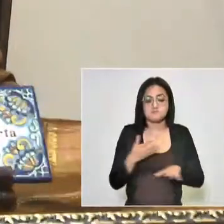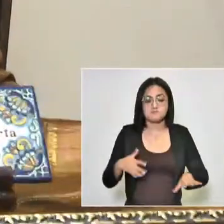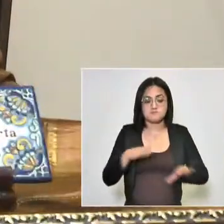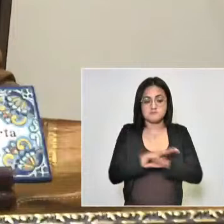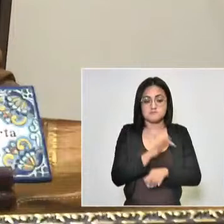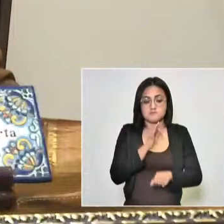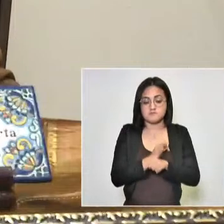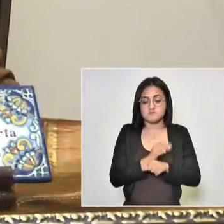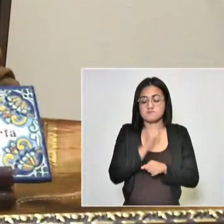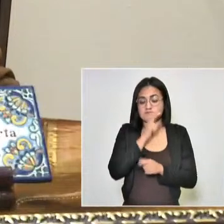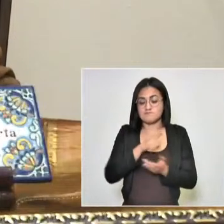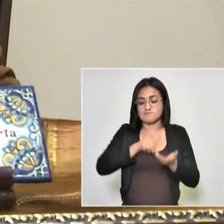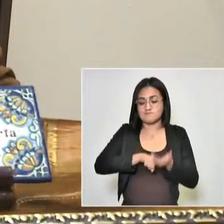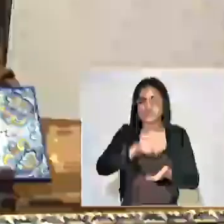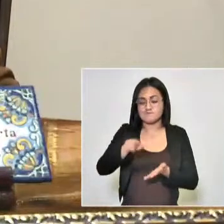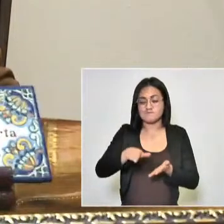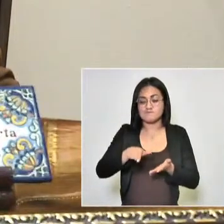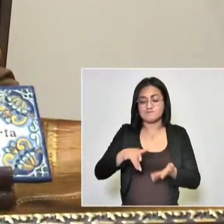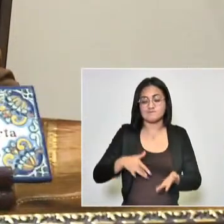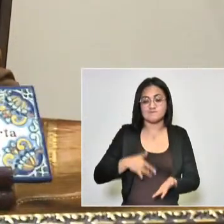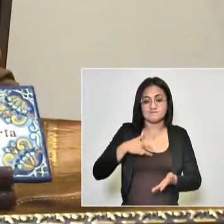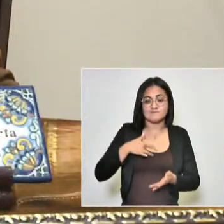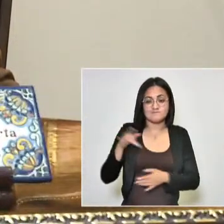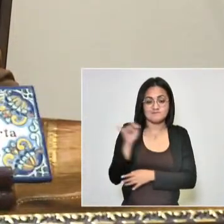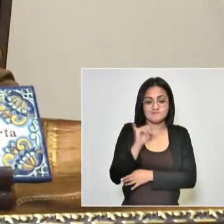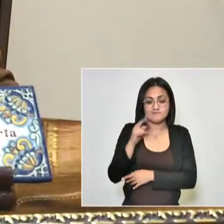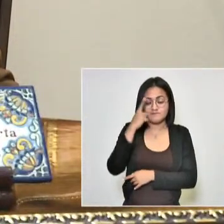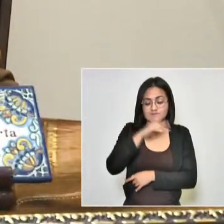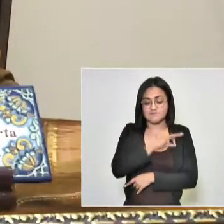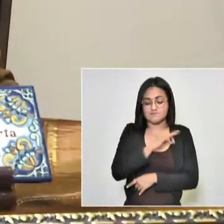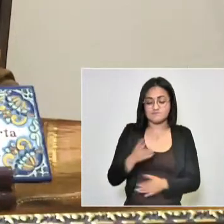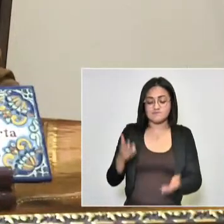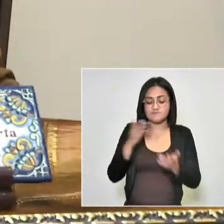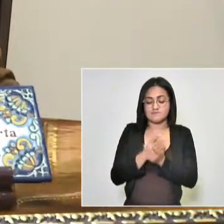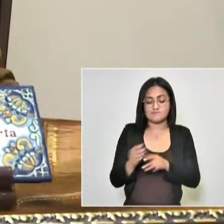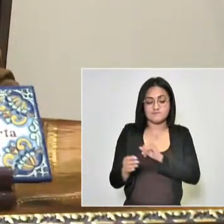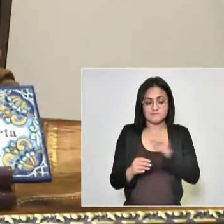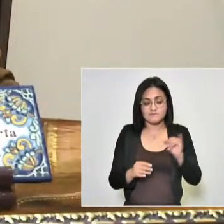dan sentido a la izquierda para volver a la izquierda,